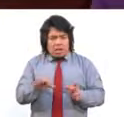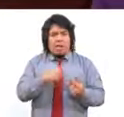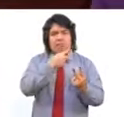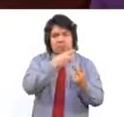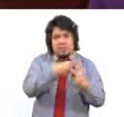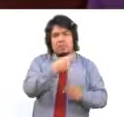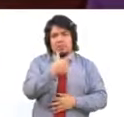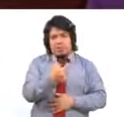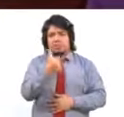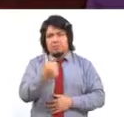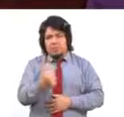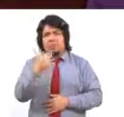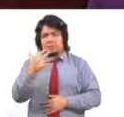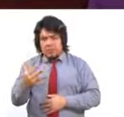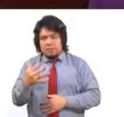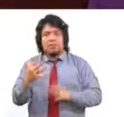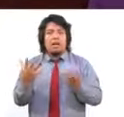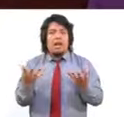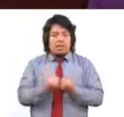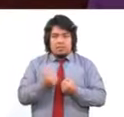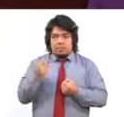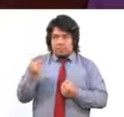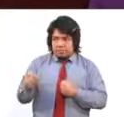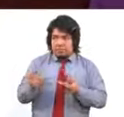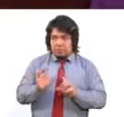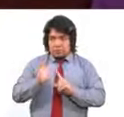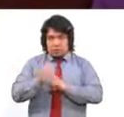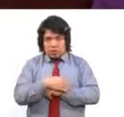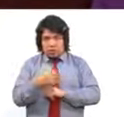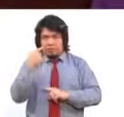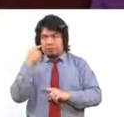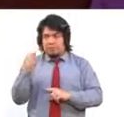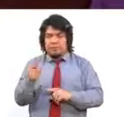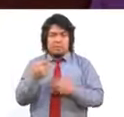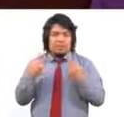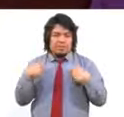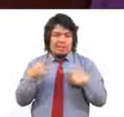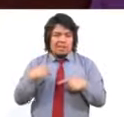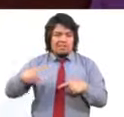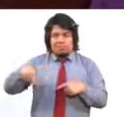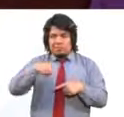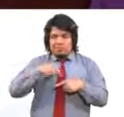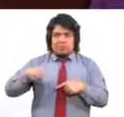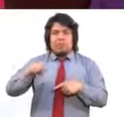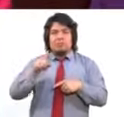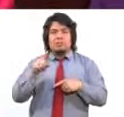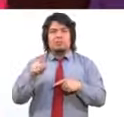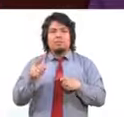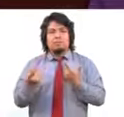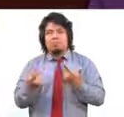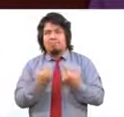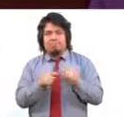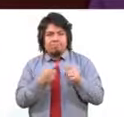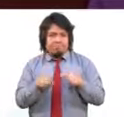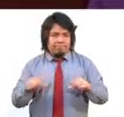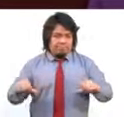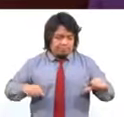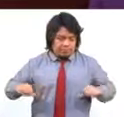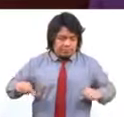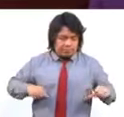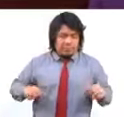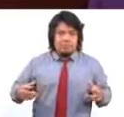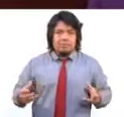765 tenemos acuerdo con el Consejo Ciudadano, y a través de las actividades que lleva a cabo el